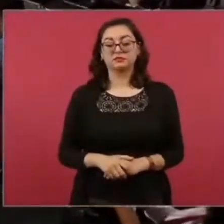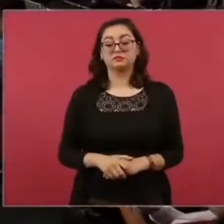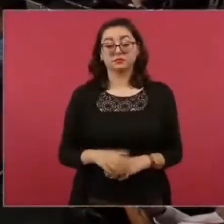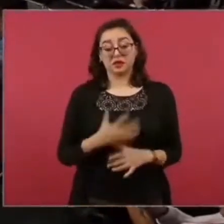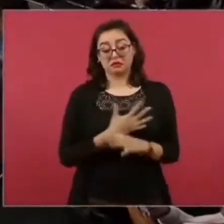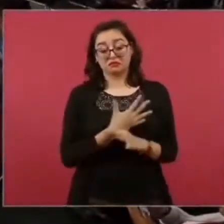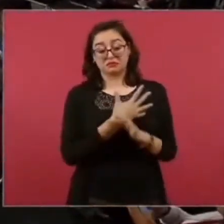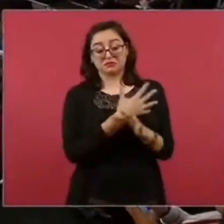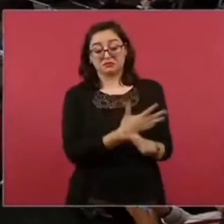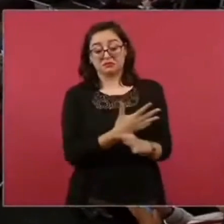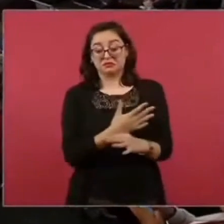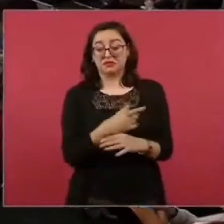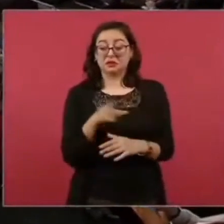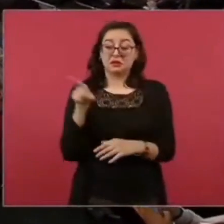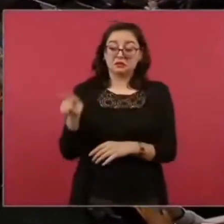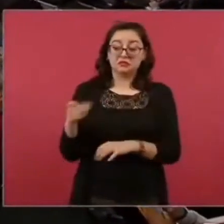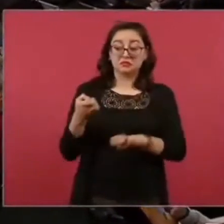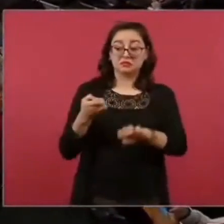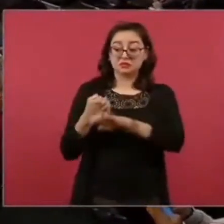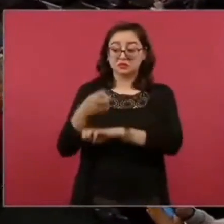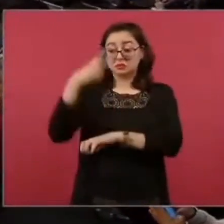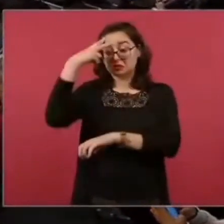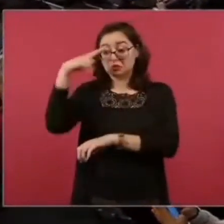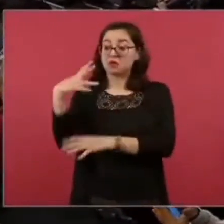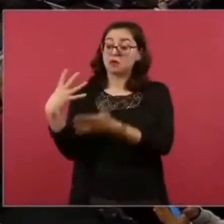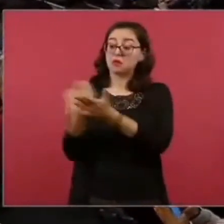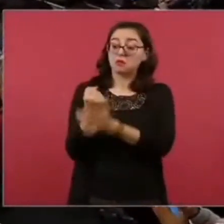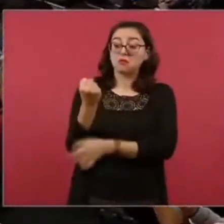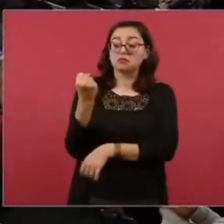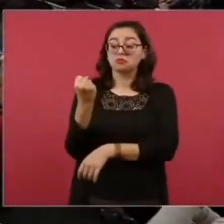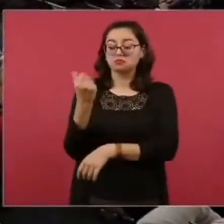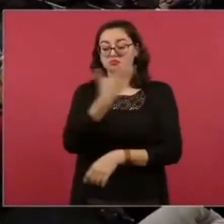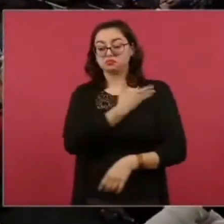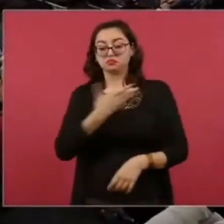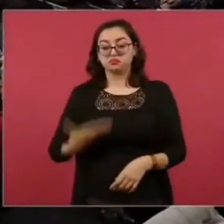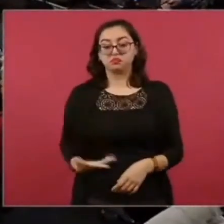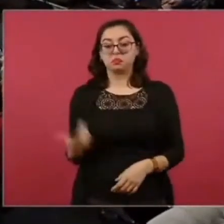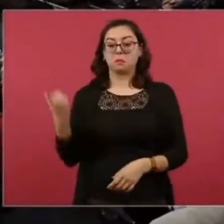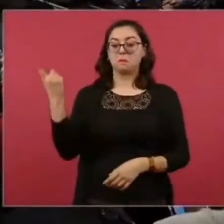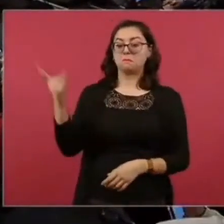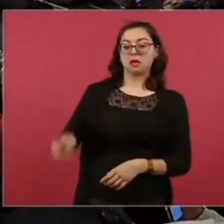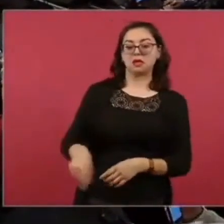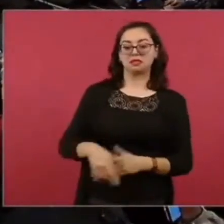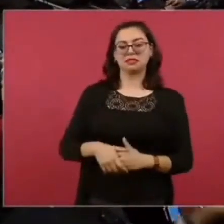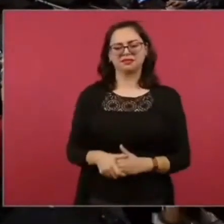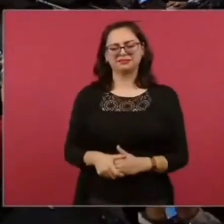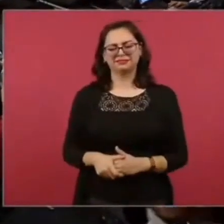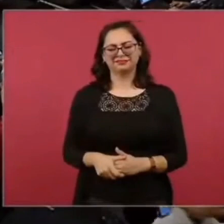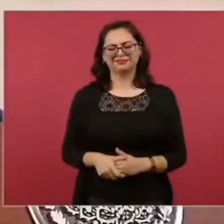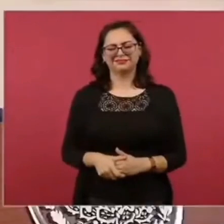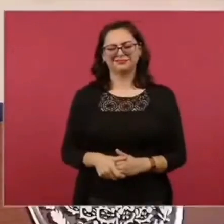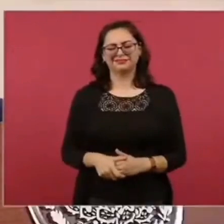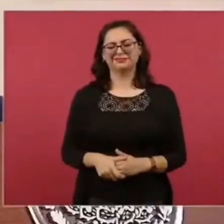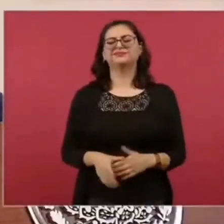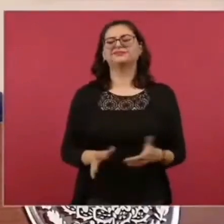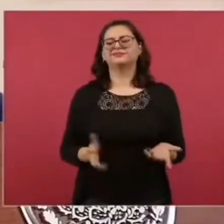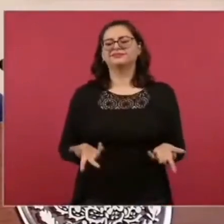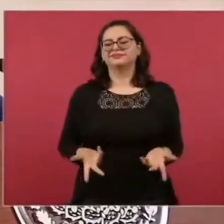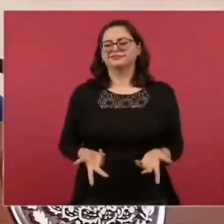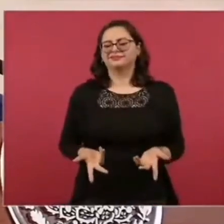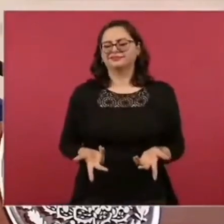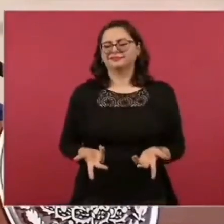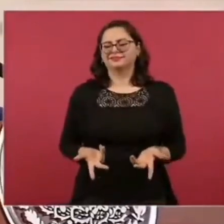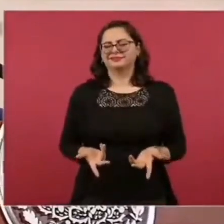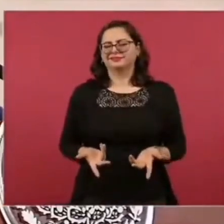conductor de la radio, lo que mencionó Elizabeth, es un conductor de radio, ¿no? Dan a